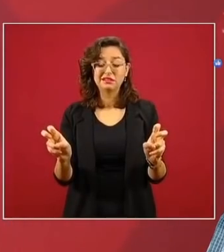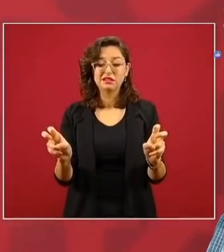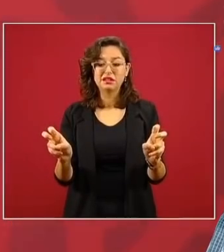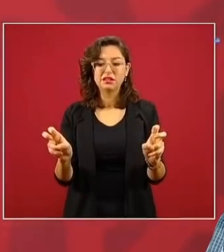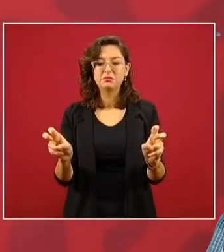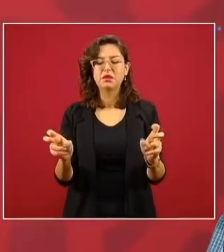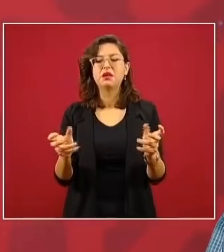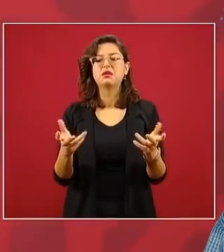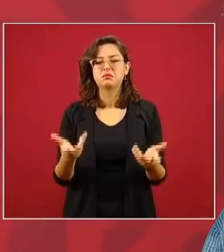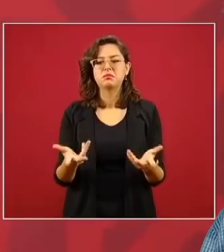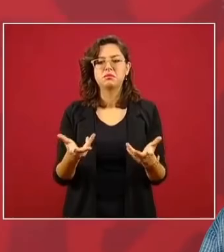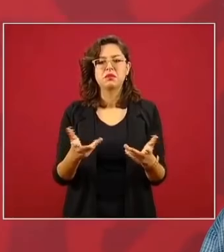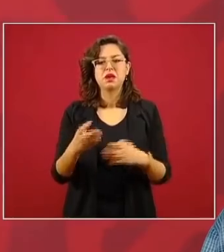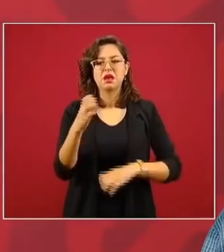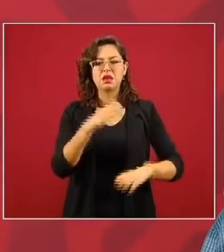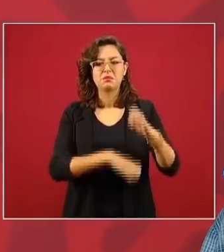operar